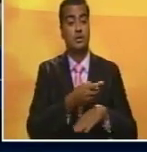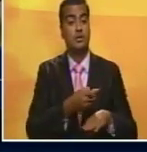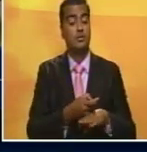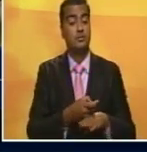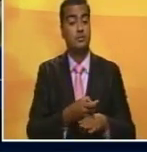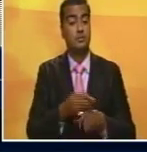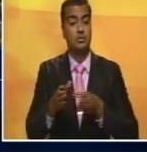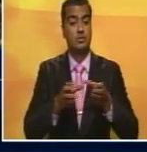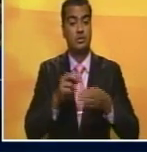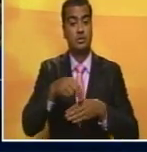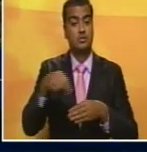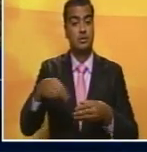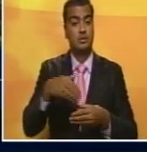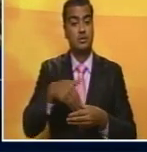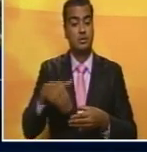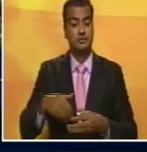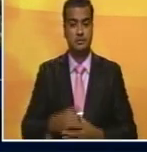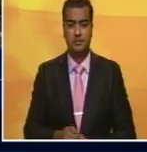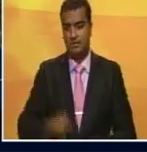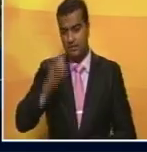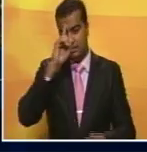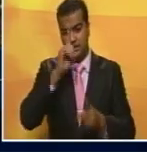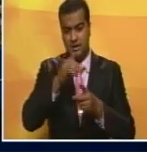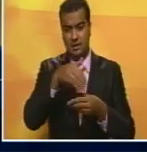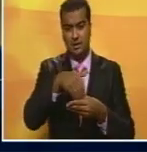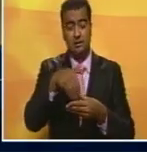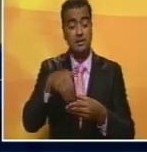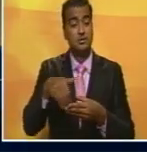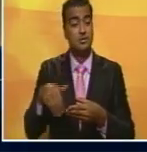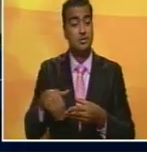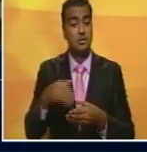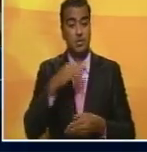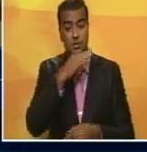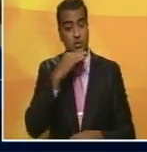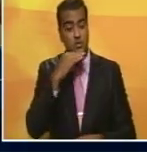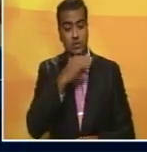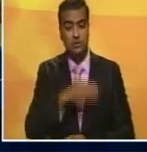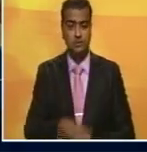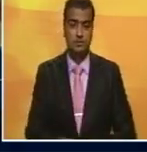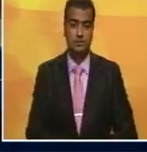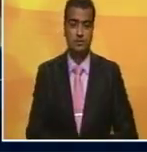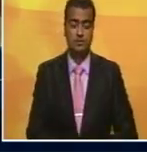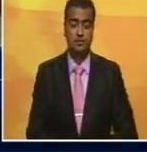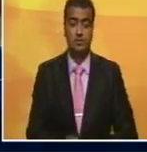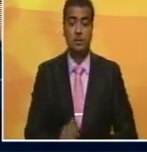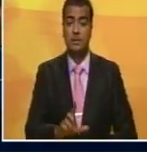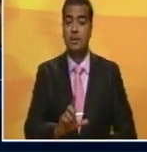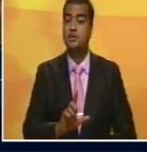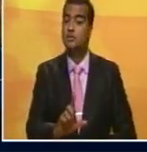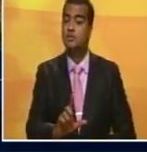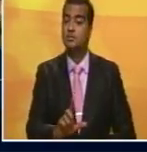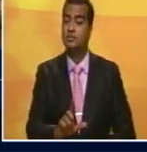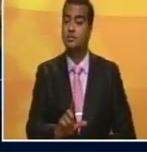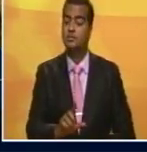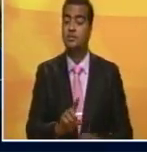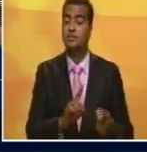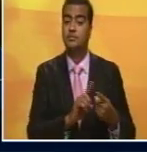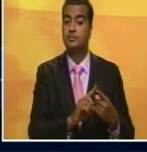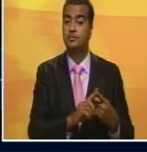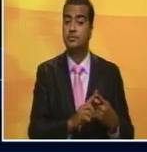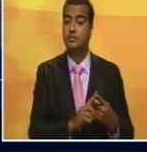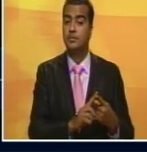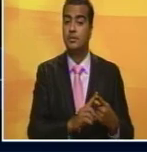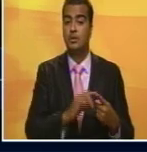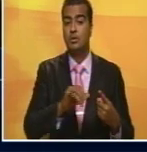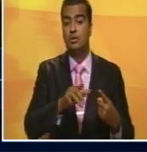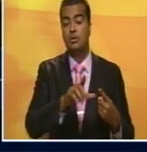por el Consejo Nacional Electoral de cara a las elecciones regionales en octubre próximo. Por el Partido Socialista Unido de Venezuela y el Gran Polo Patriótico será